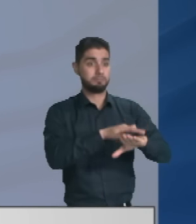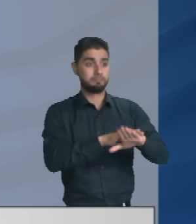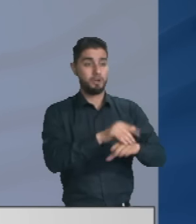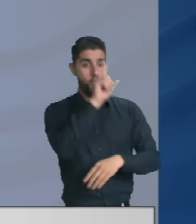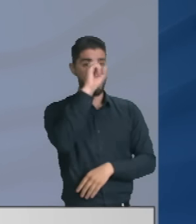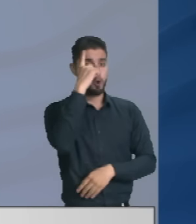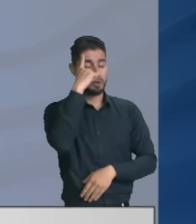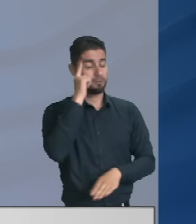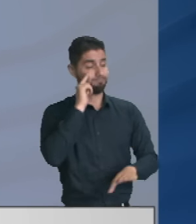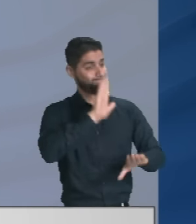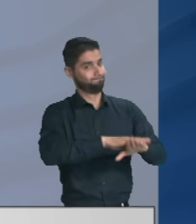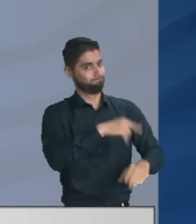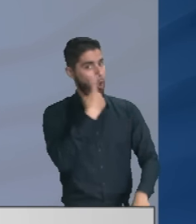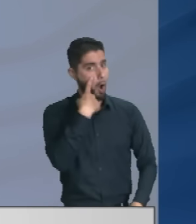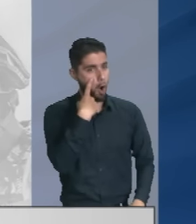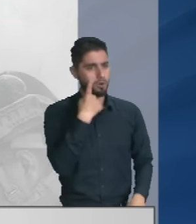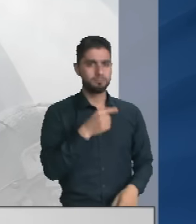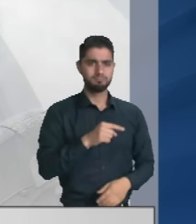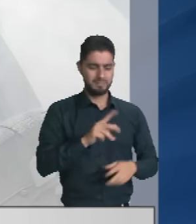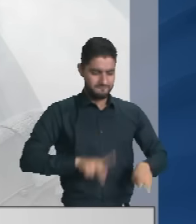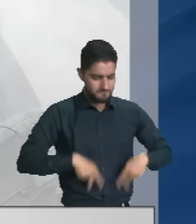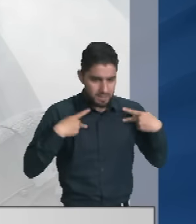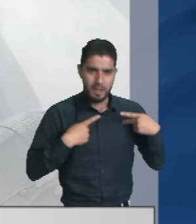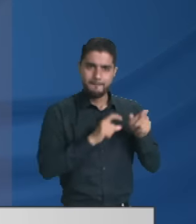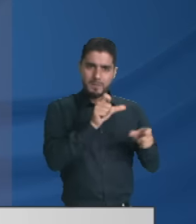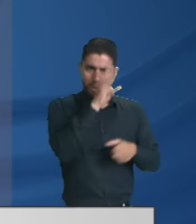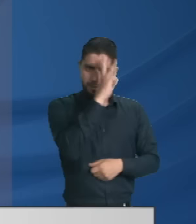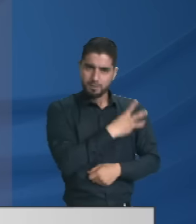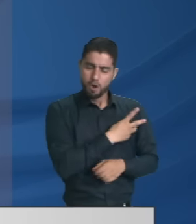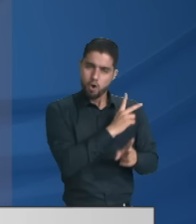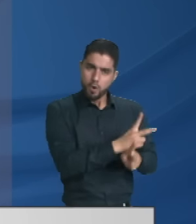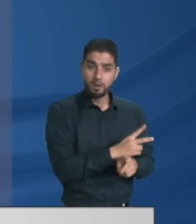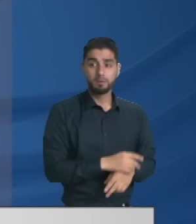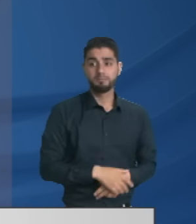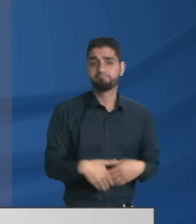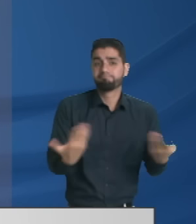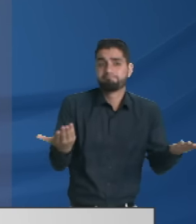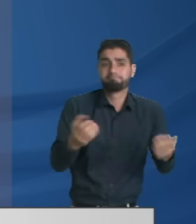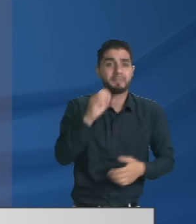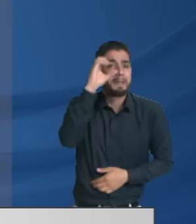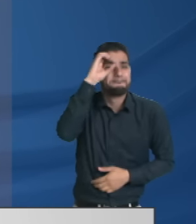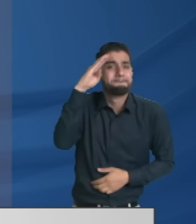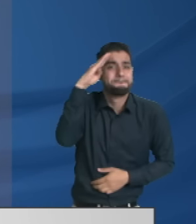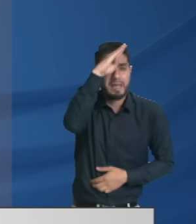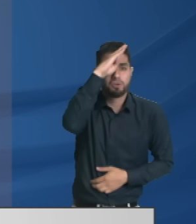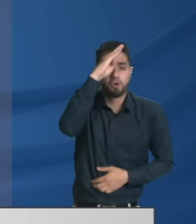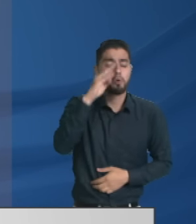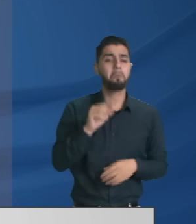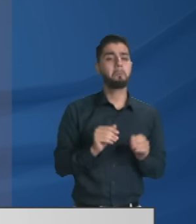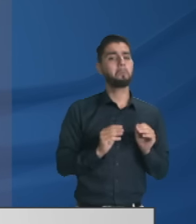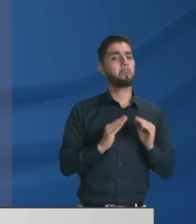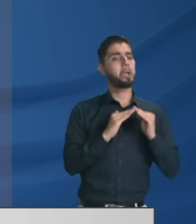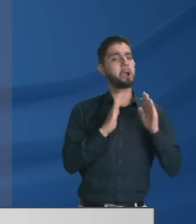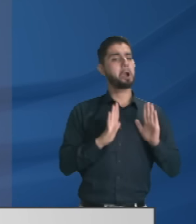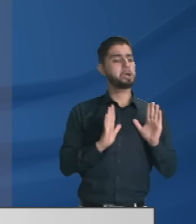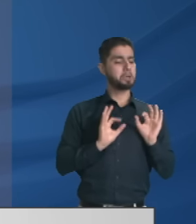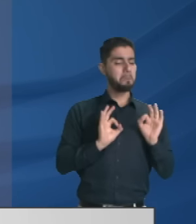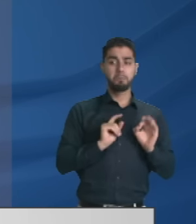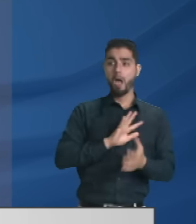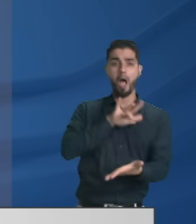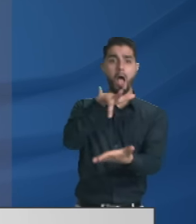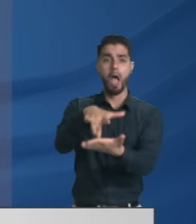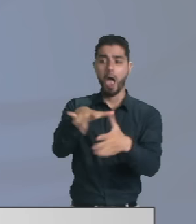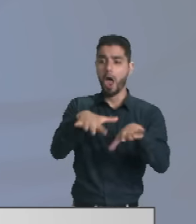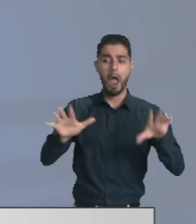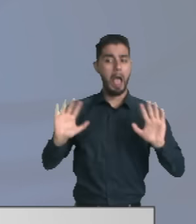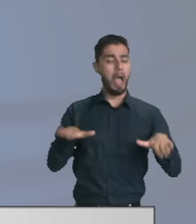proteja la vida de los militares. Y Petro, como no está ahí, pues, ¿qué le va a importar, verdad? Como no es el cuerpo de ley